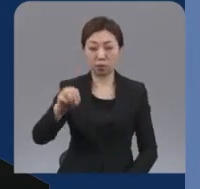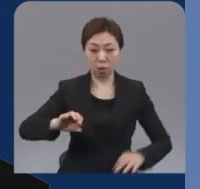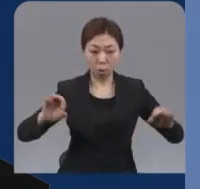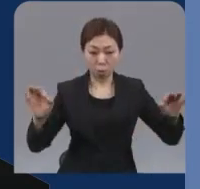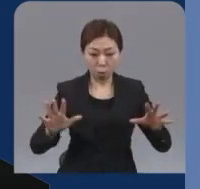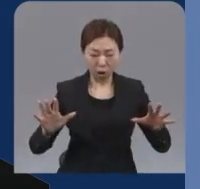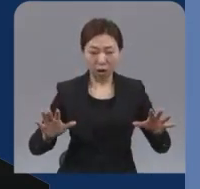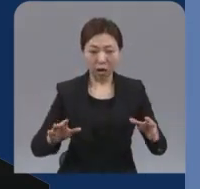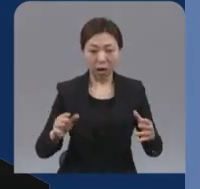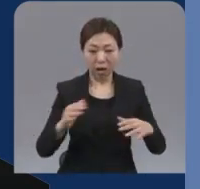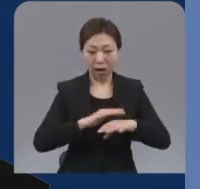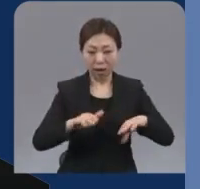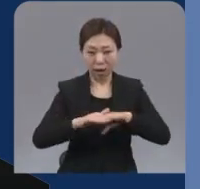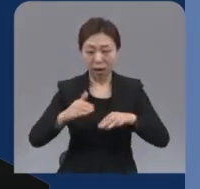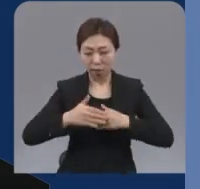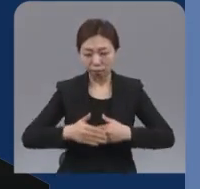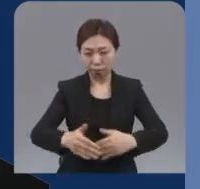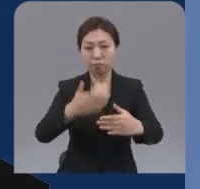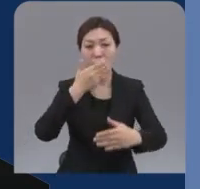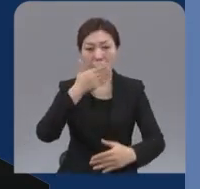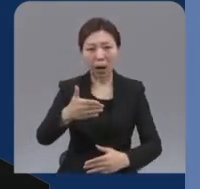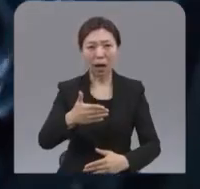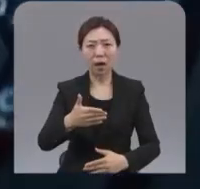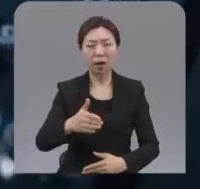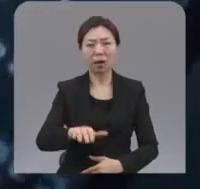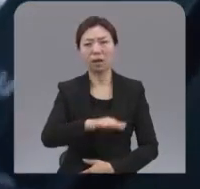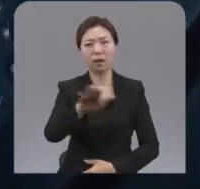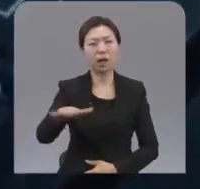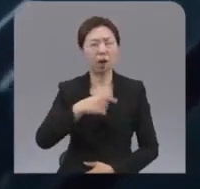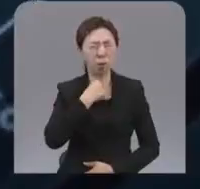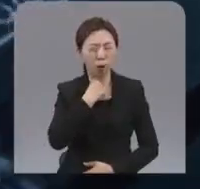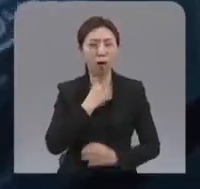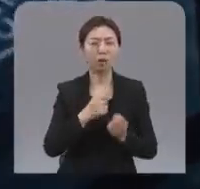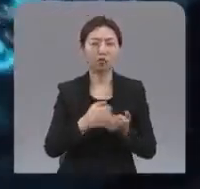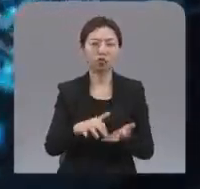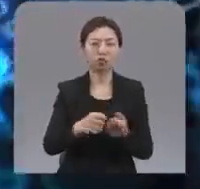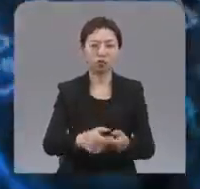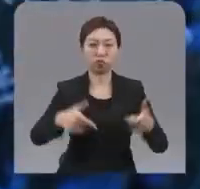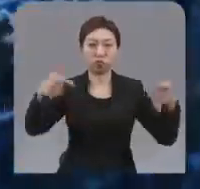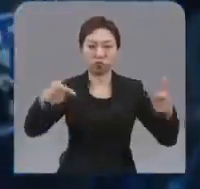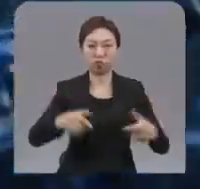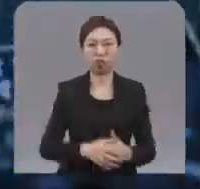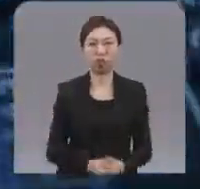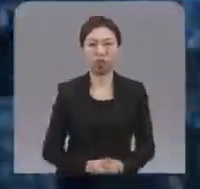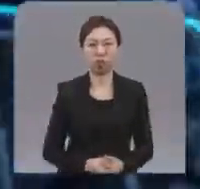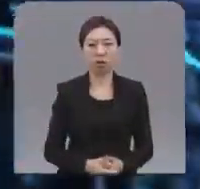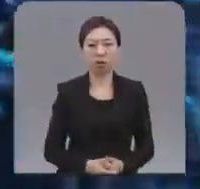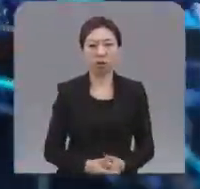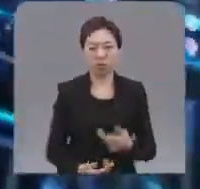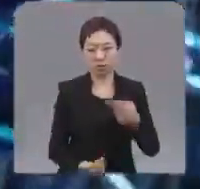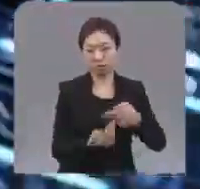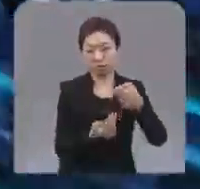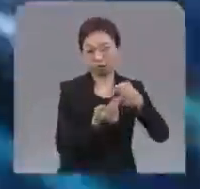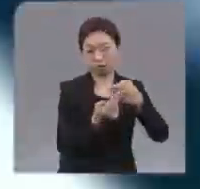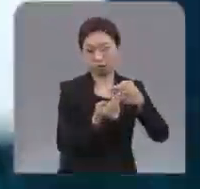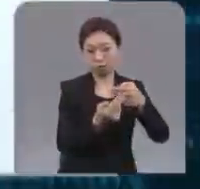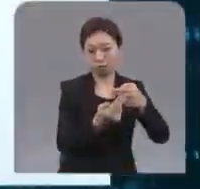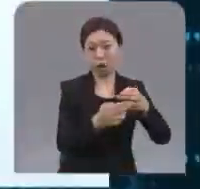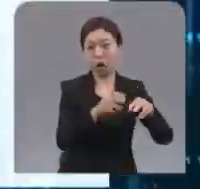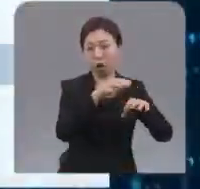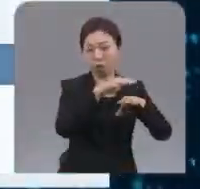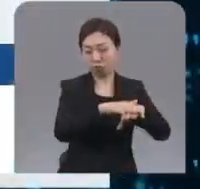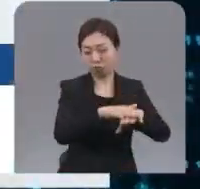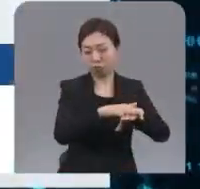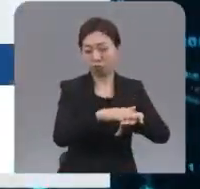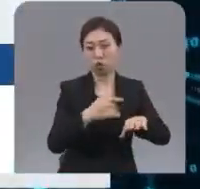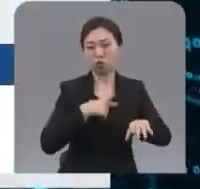este contexto y por primera vez en 25 años Samsung redujo la producción para evitar pérdidas al igual que skate heinix otro de los líderes